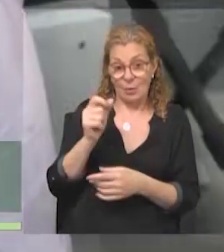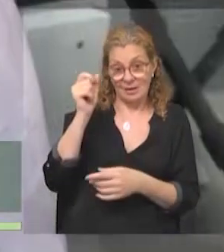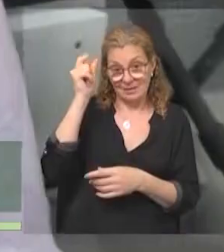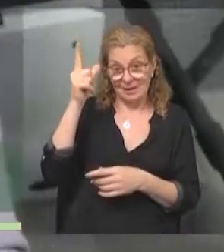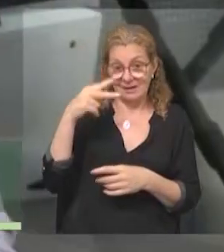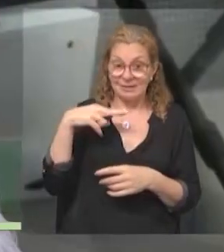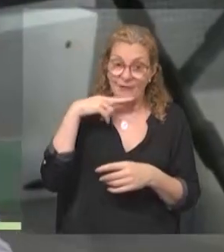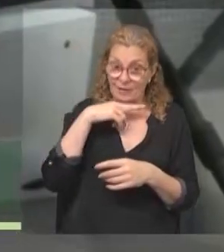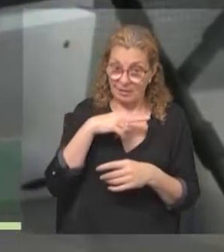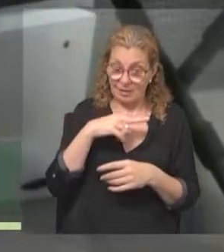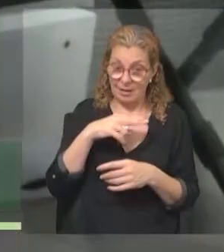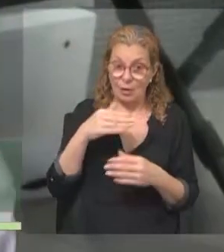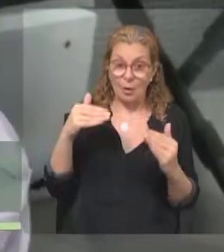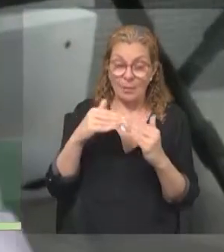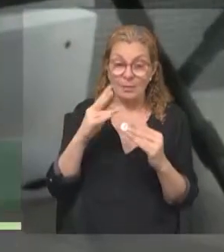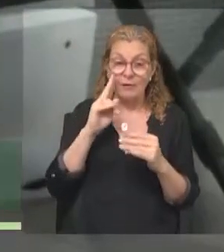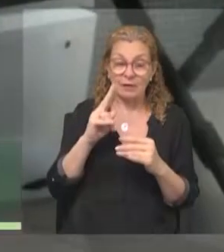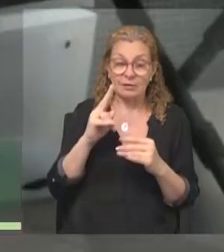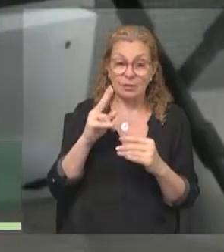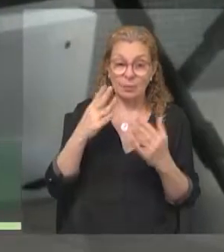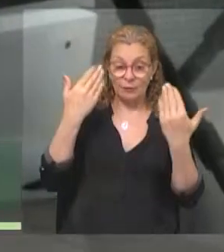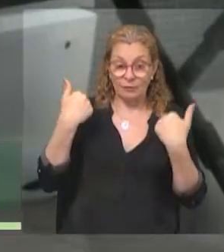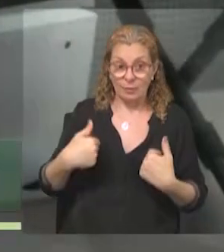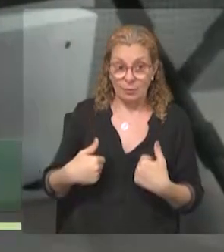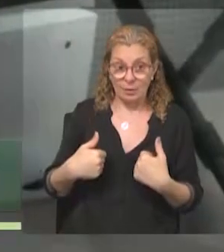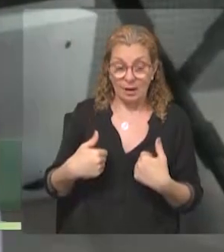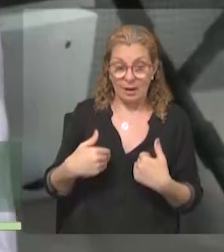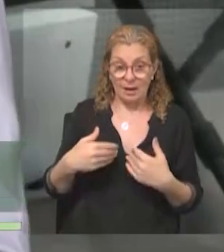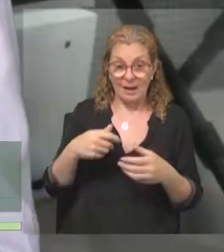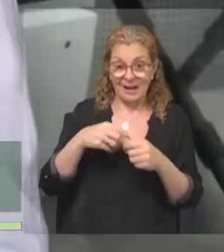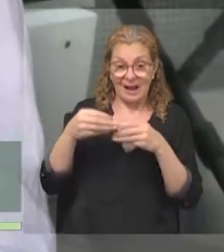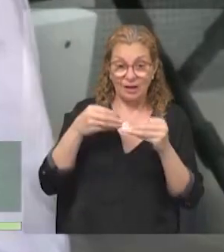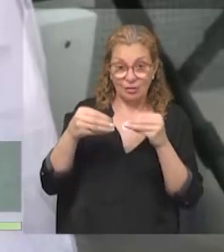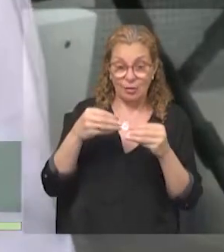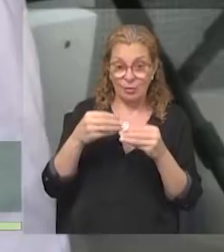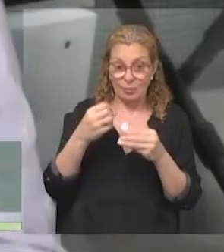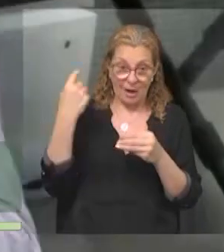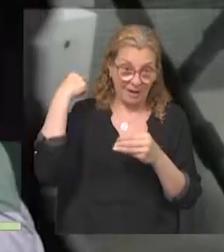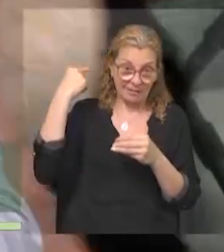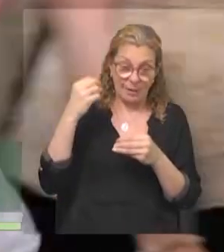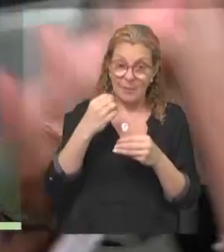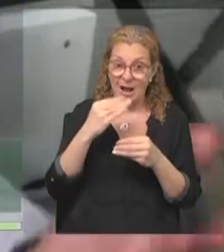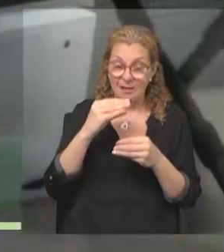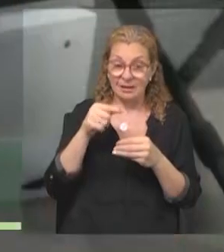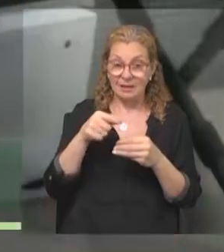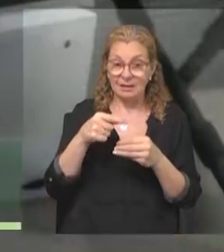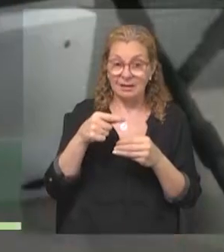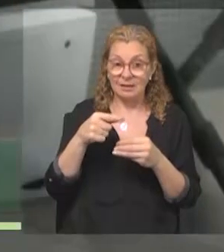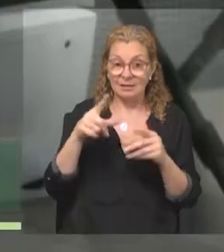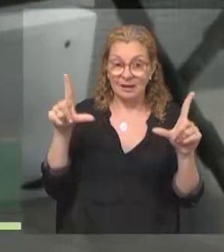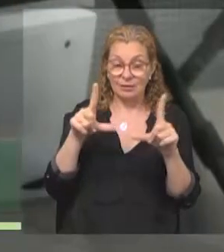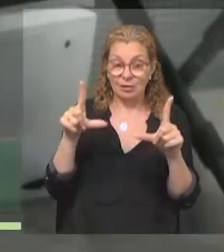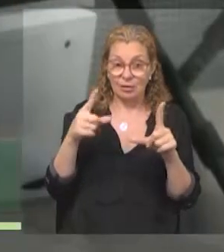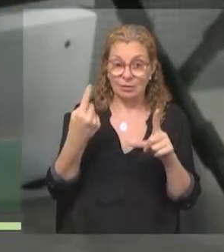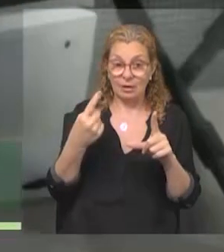artificial lo mismo Podrían haber hecho con una figura de cartón y un parlante atrás ahí lo único que hubo fue la utilización de un